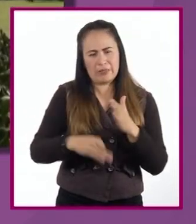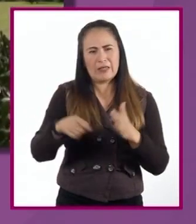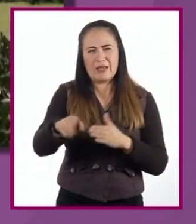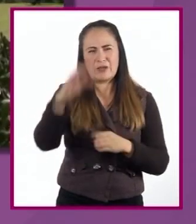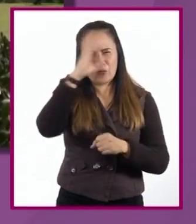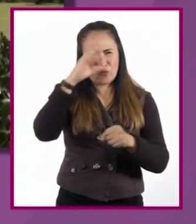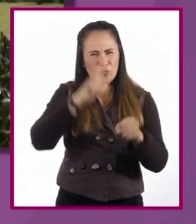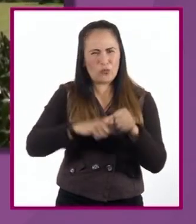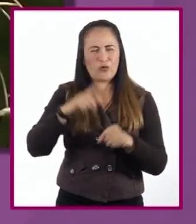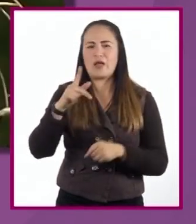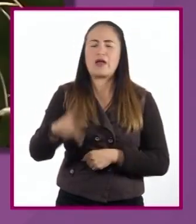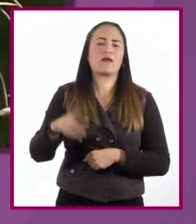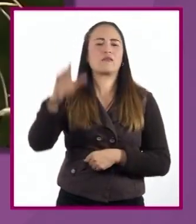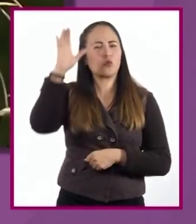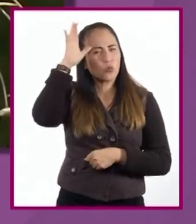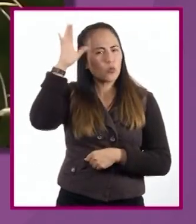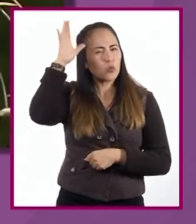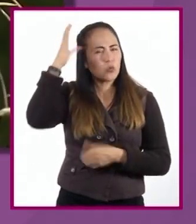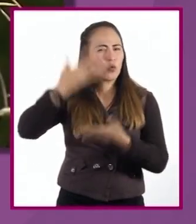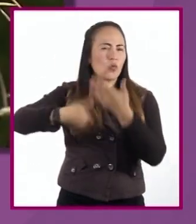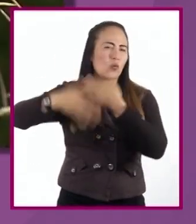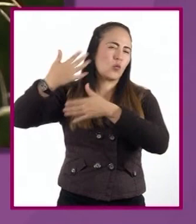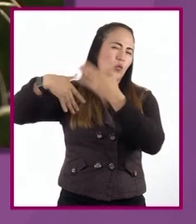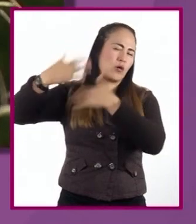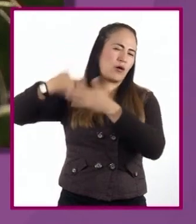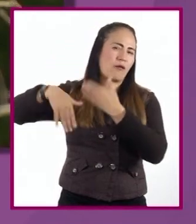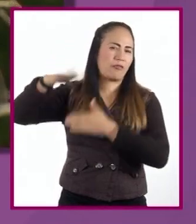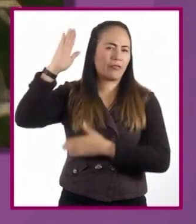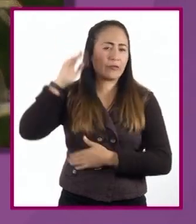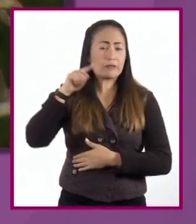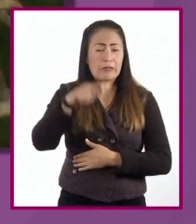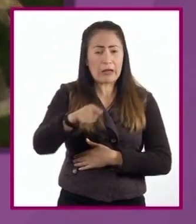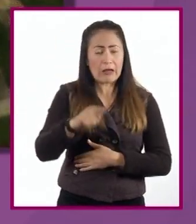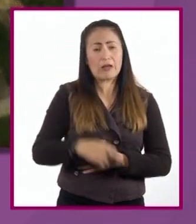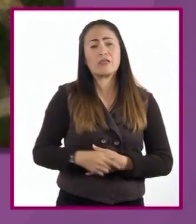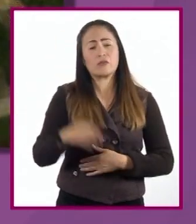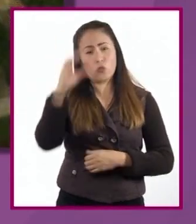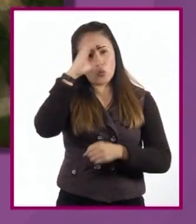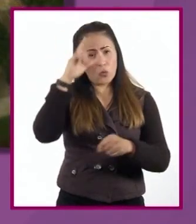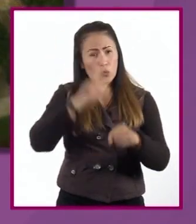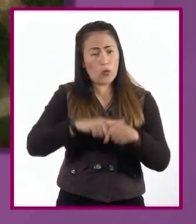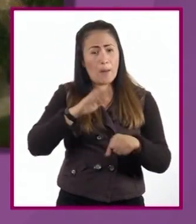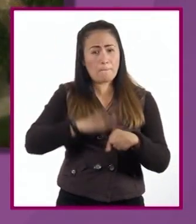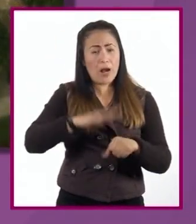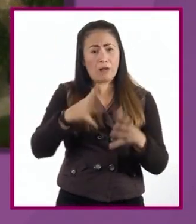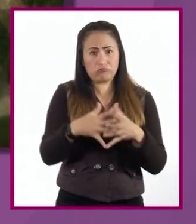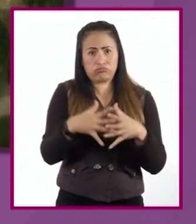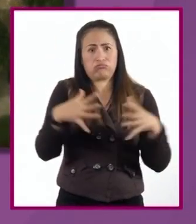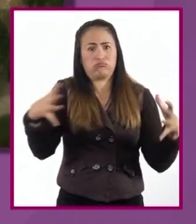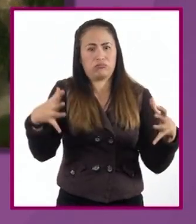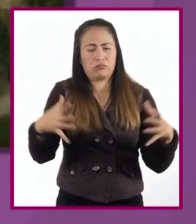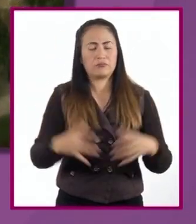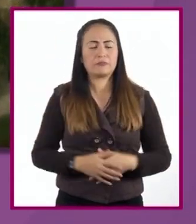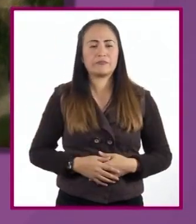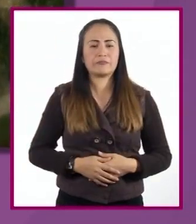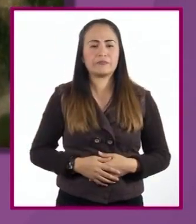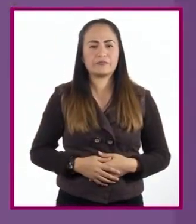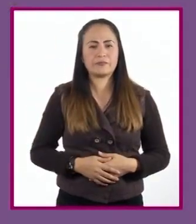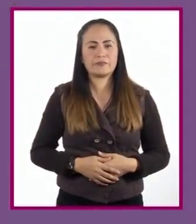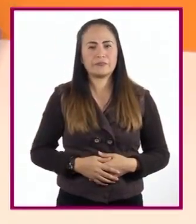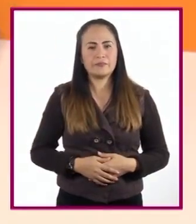que devela sus misterios entre el desarrollo urbano de una de las metrópolis más grandes del mundo.